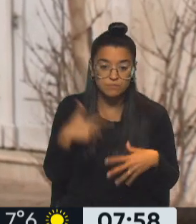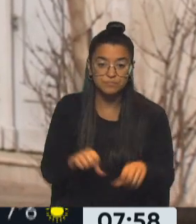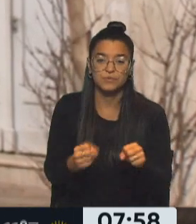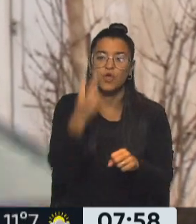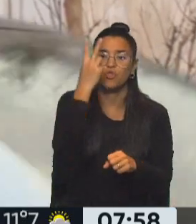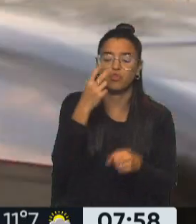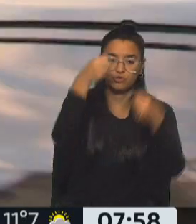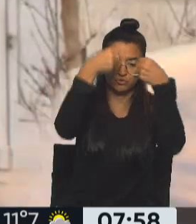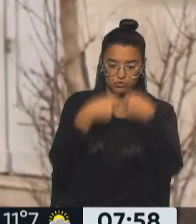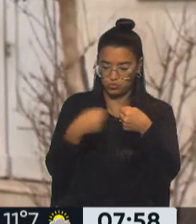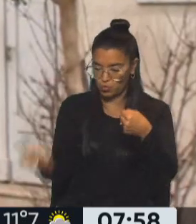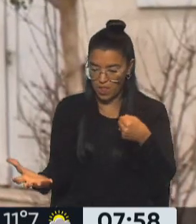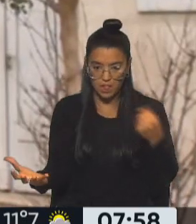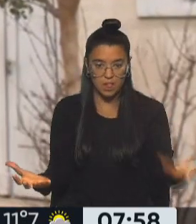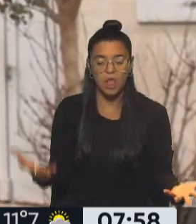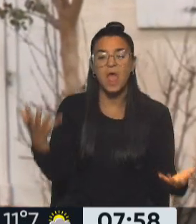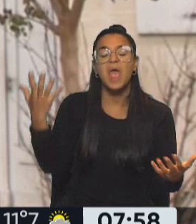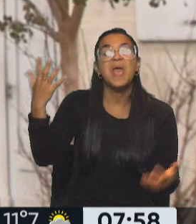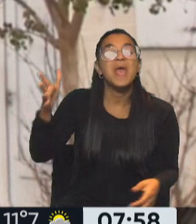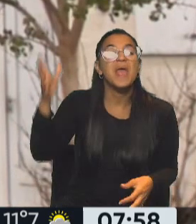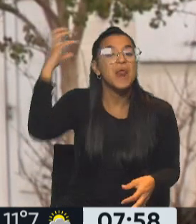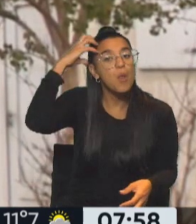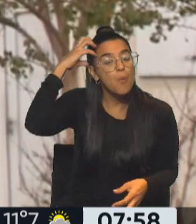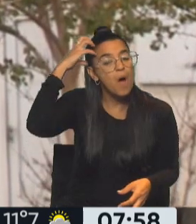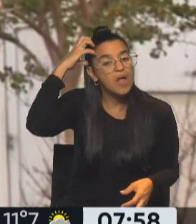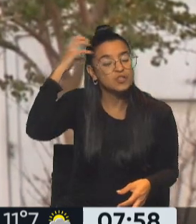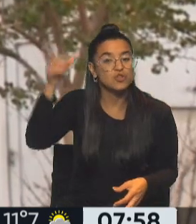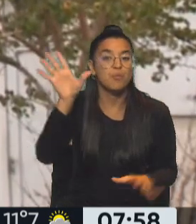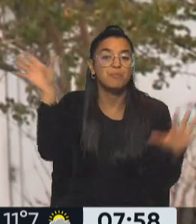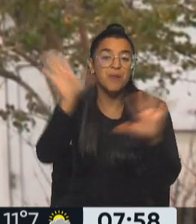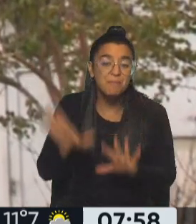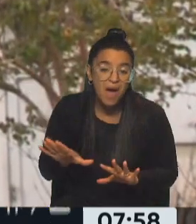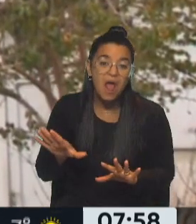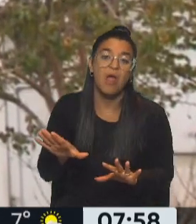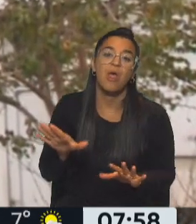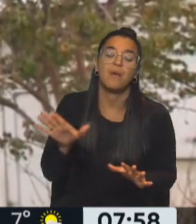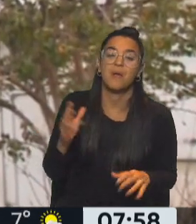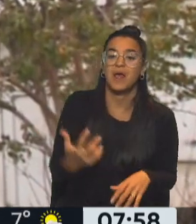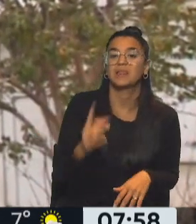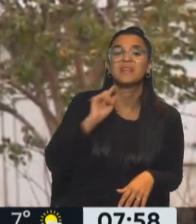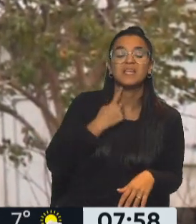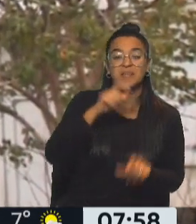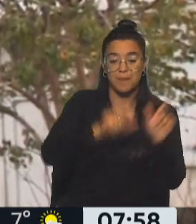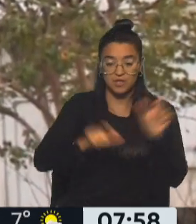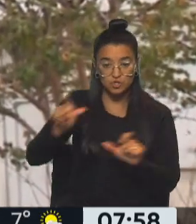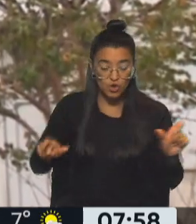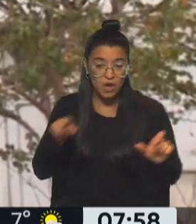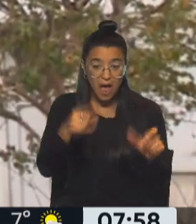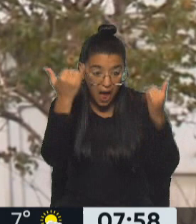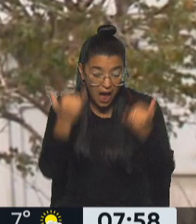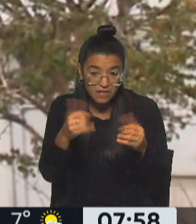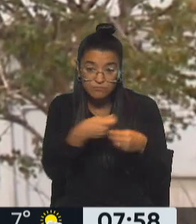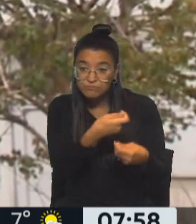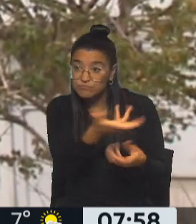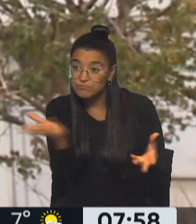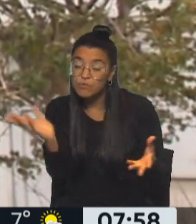barrotes sueltos en el baño de una celda preparada para 13 personas y donde habían